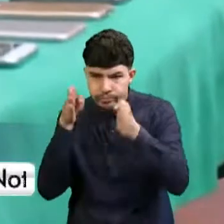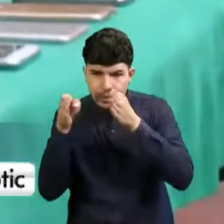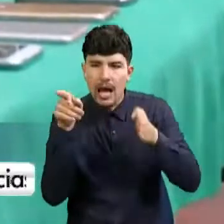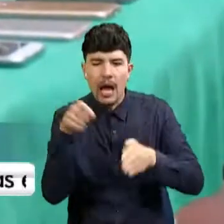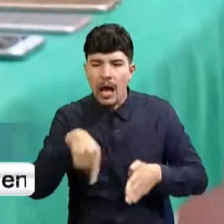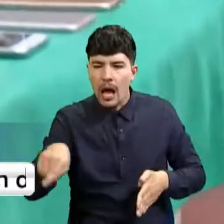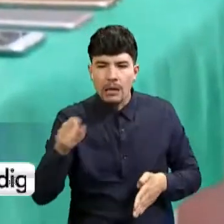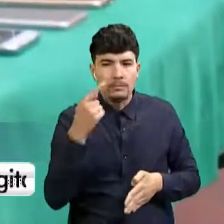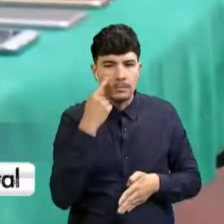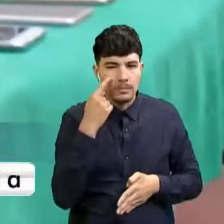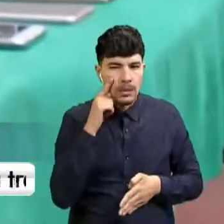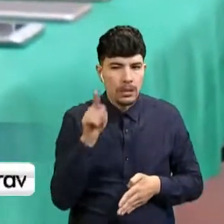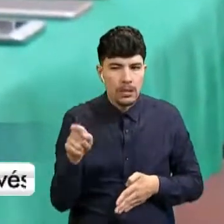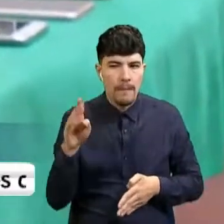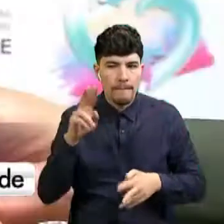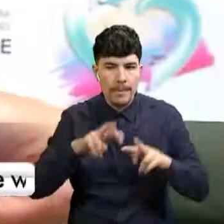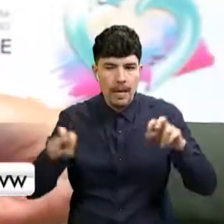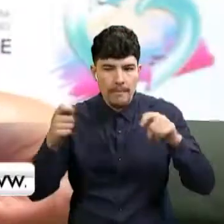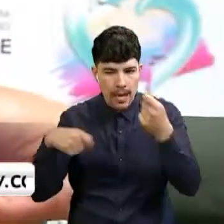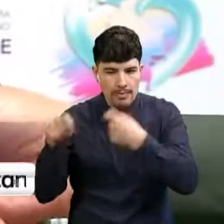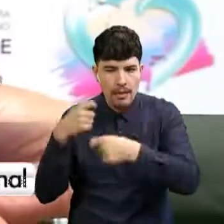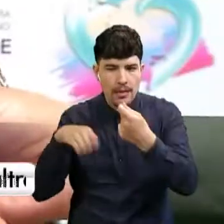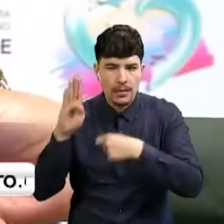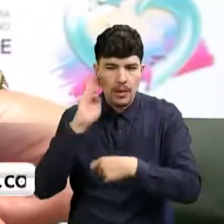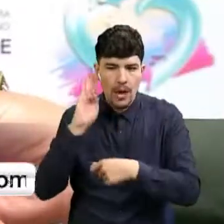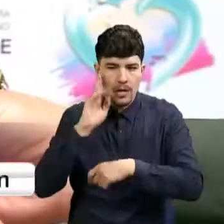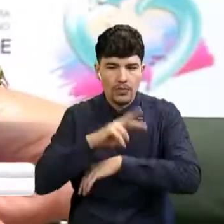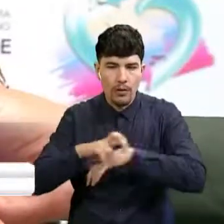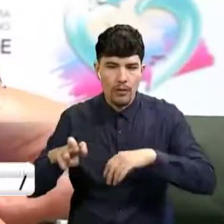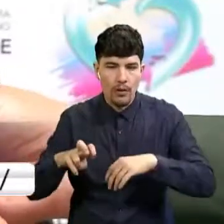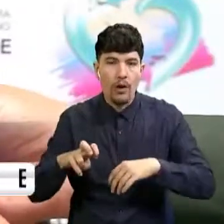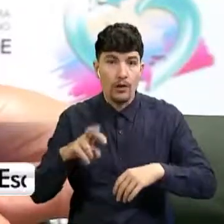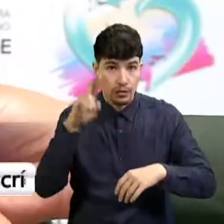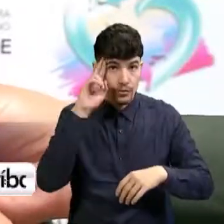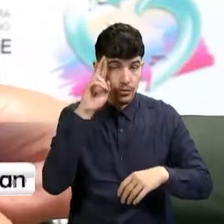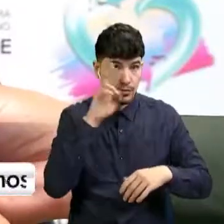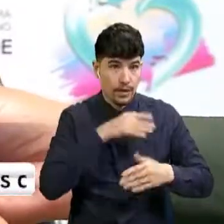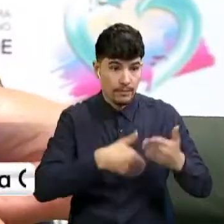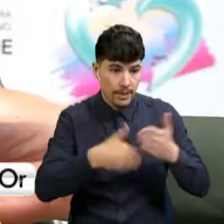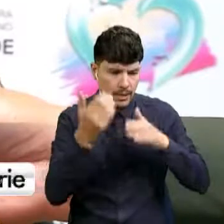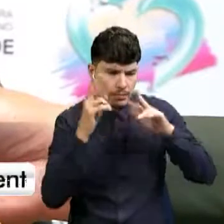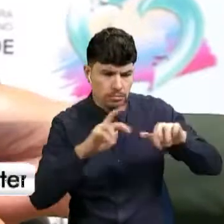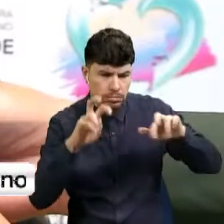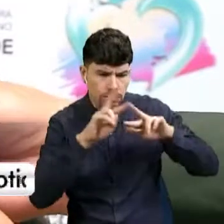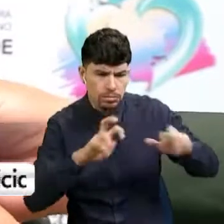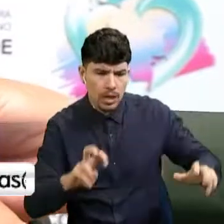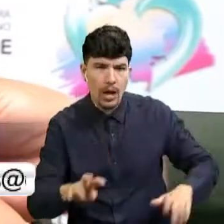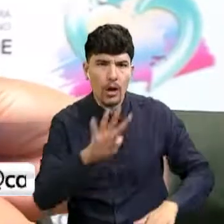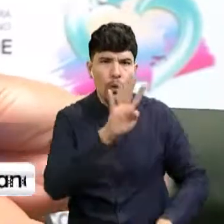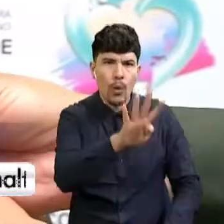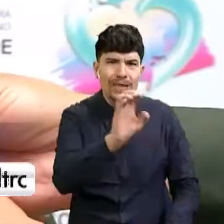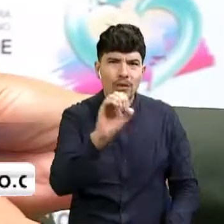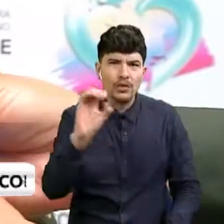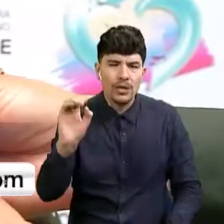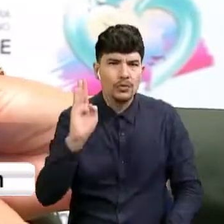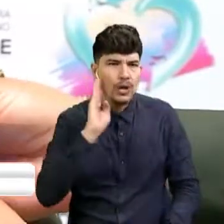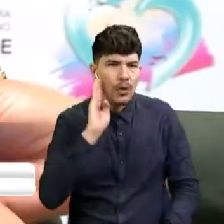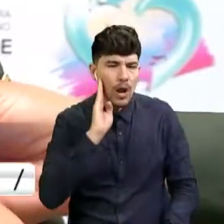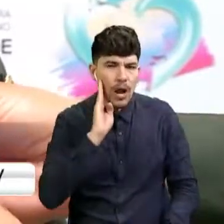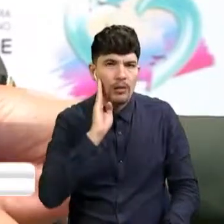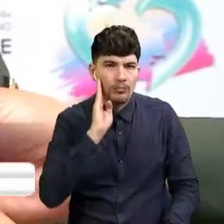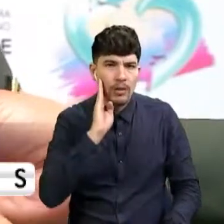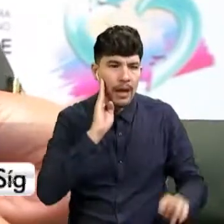vendían estos elementos adulterados en estos operativos se logró verificar 400 celulares de los cuales